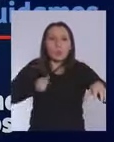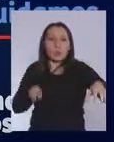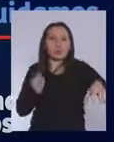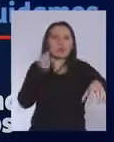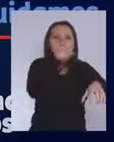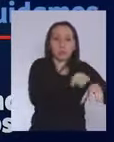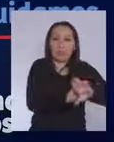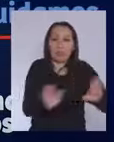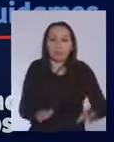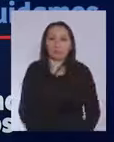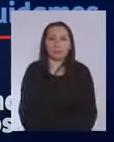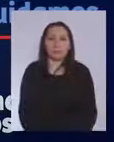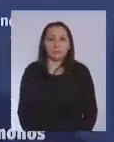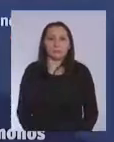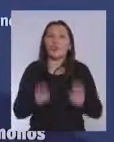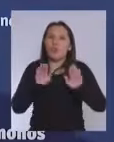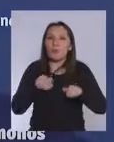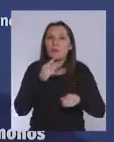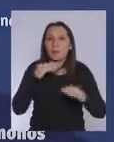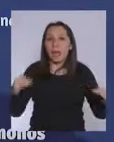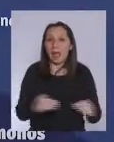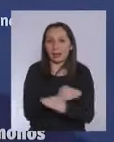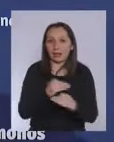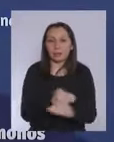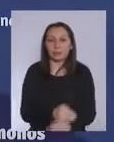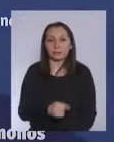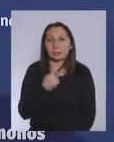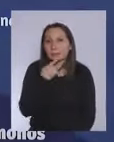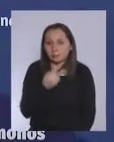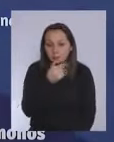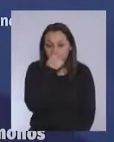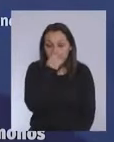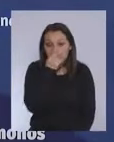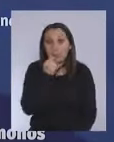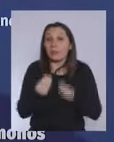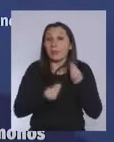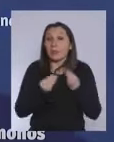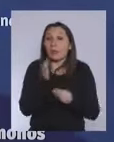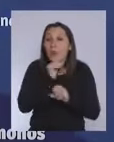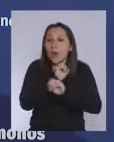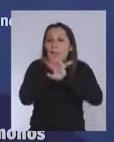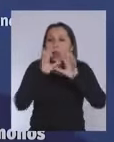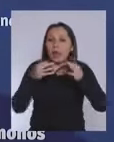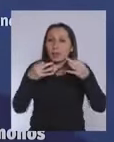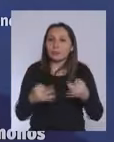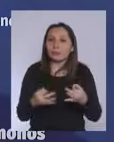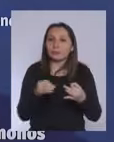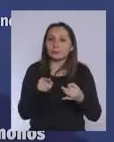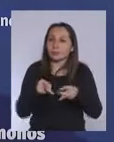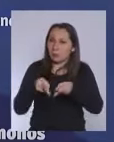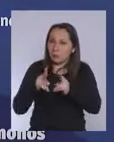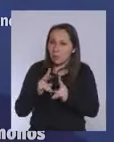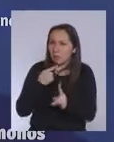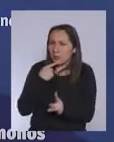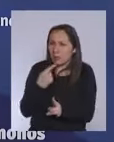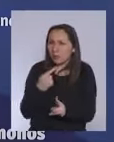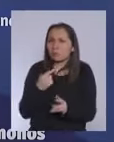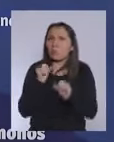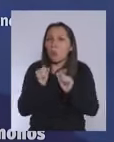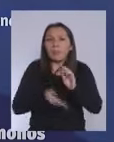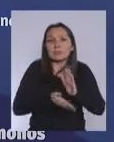gracias ministra aceleración que ver el ministro no queda claro si efectivamente esto va a permitir hacer o no